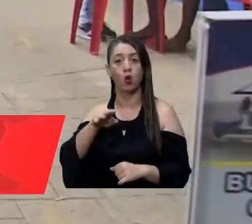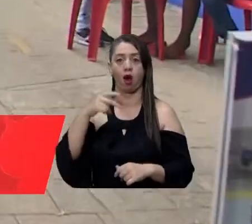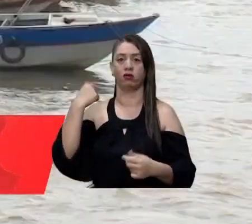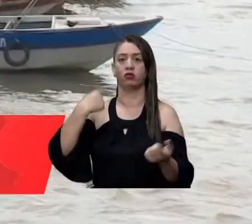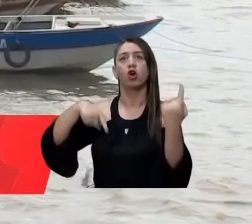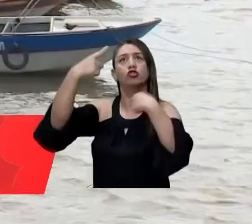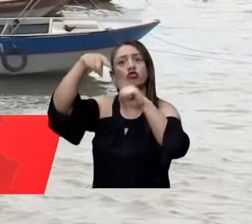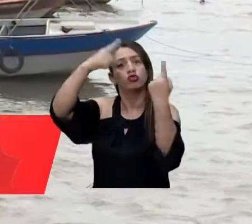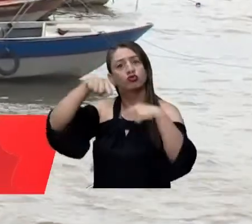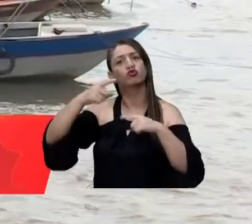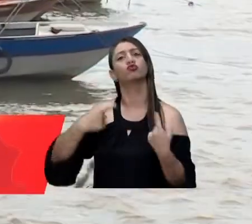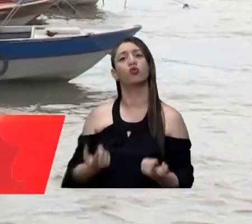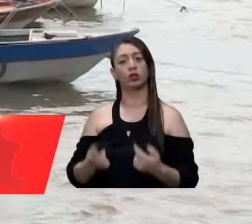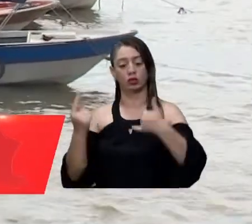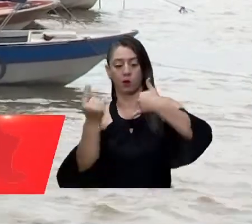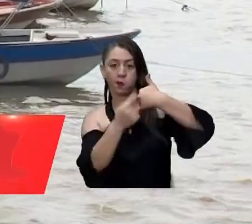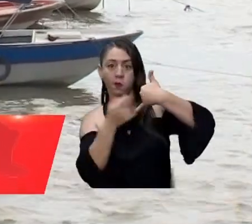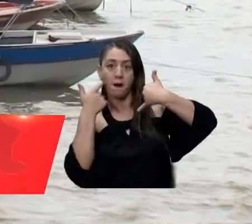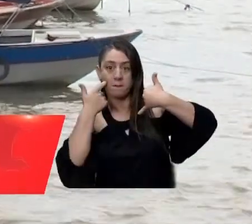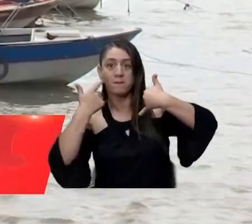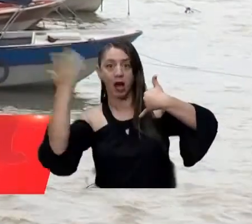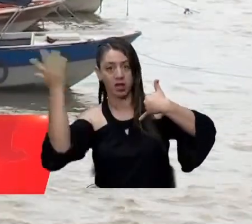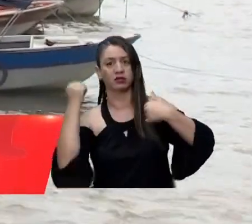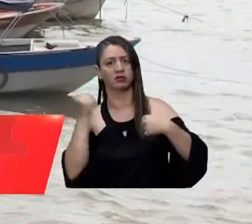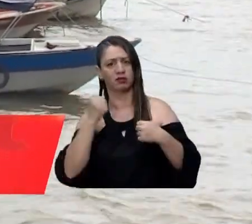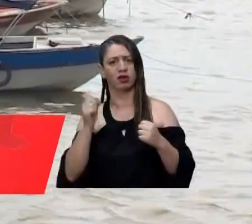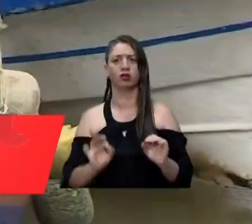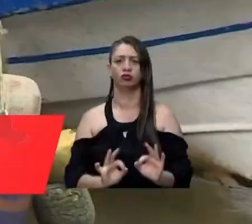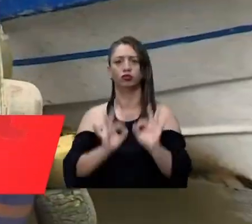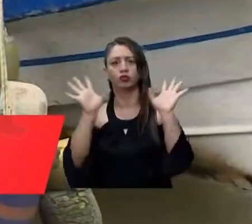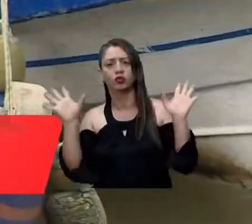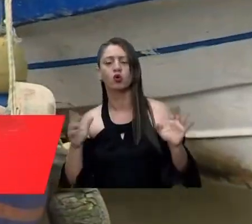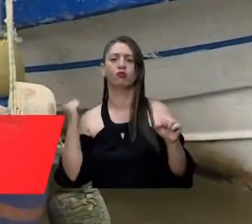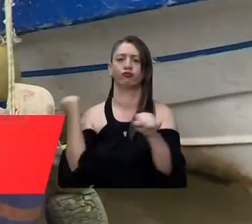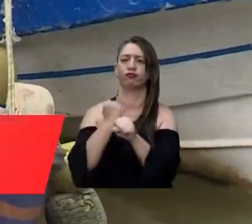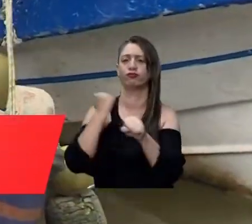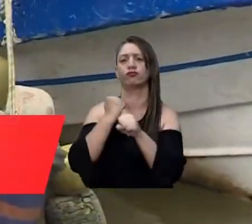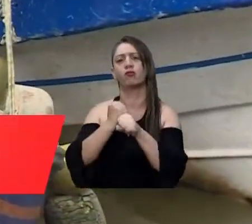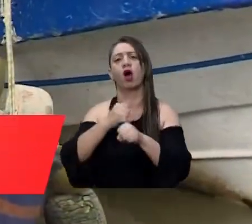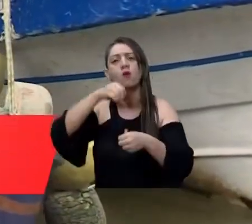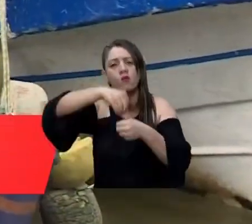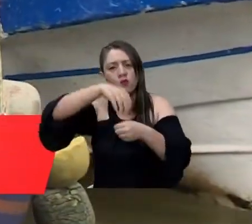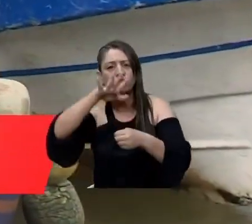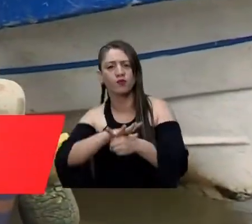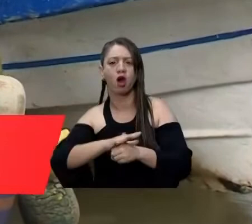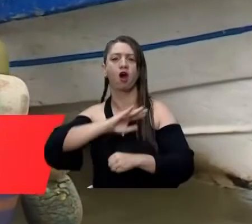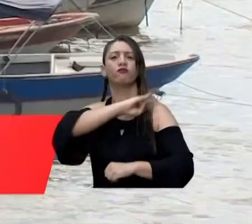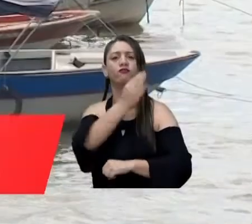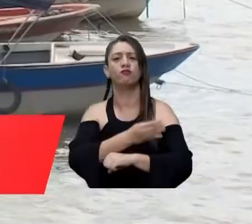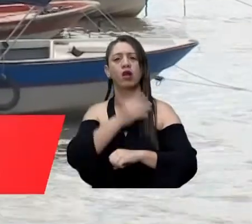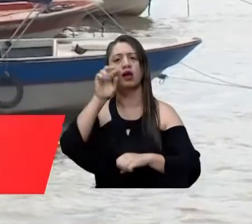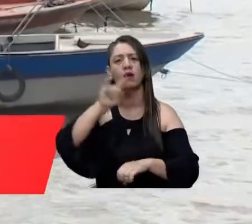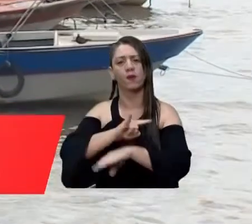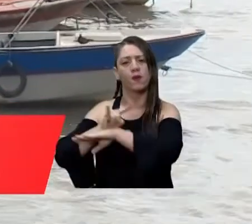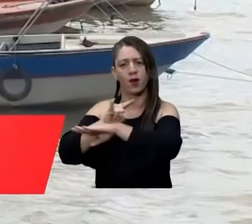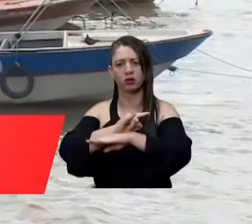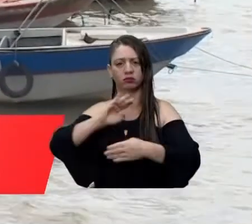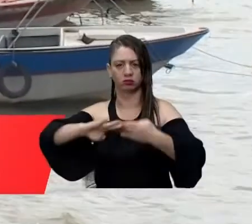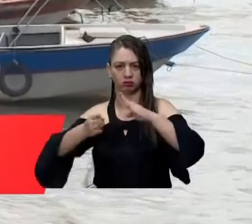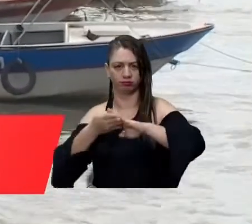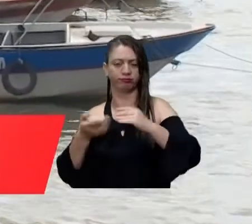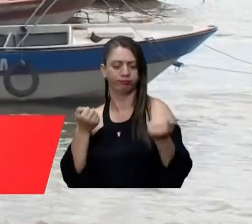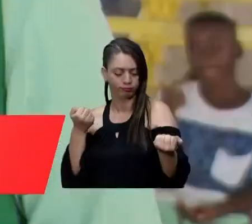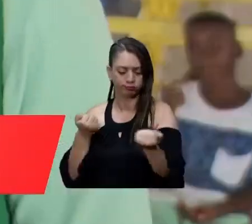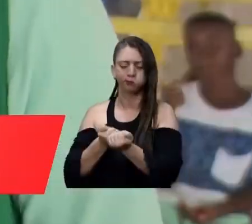turístico de Colombia. Sí, sí, sí, sí. Afortunadamente el trabajo que se ha hecho conjunto, la administración distrital, la fuerza pública, la comunidad que también se ha